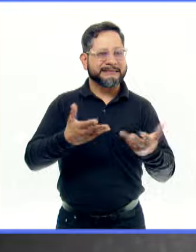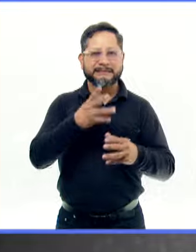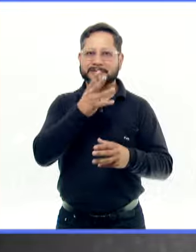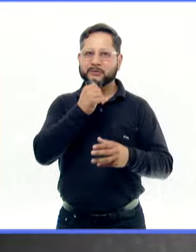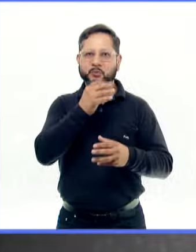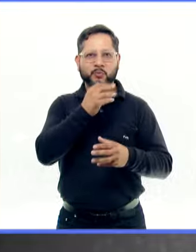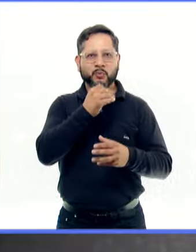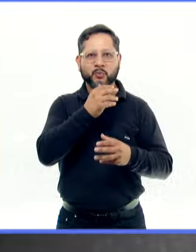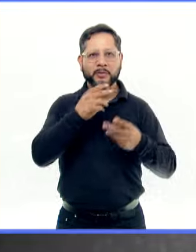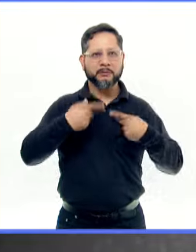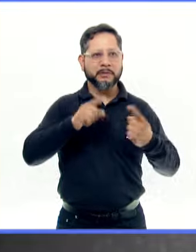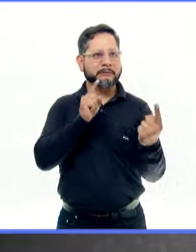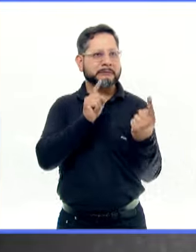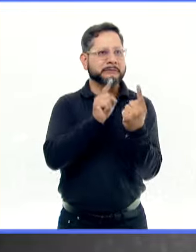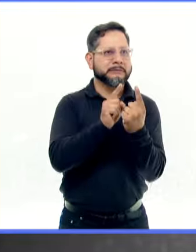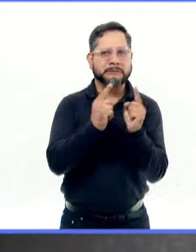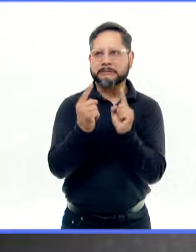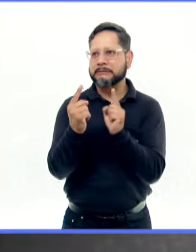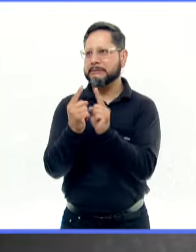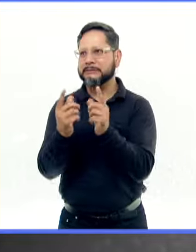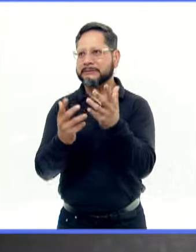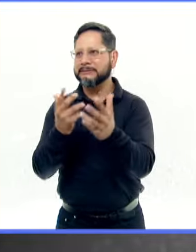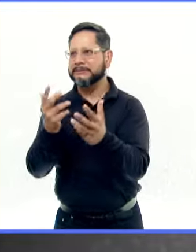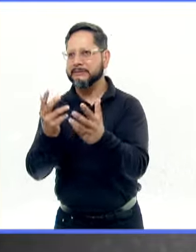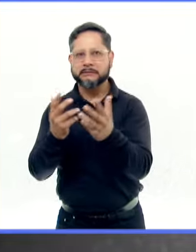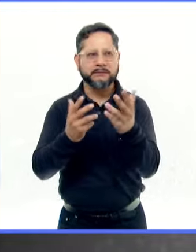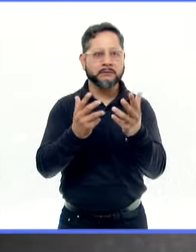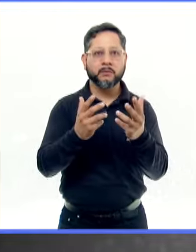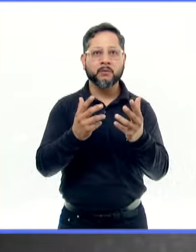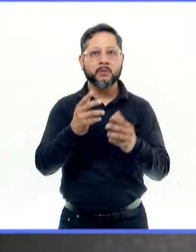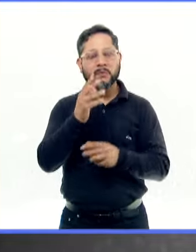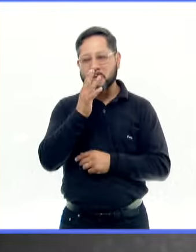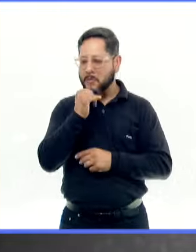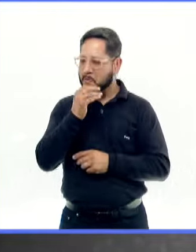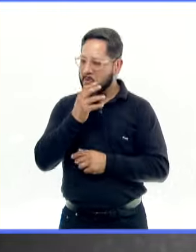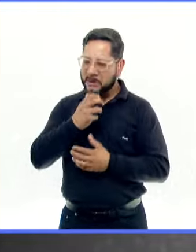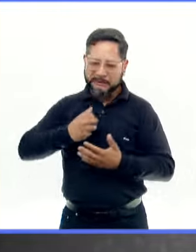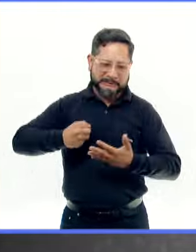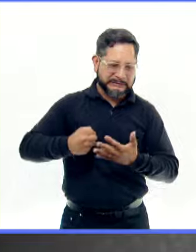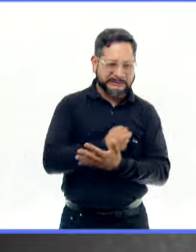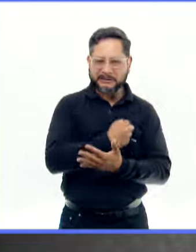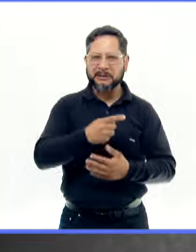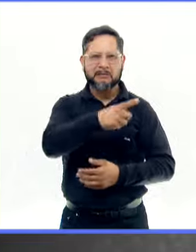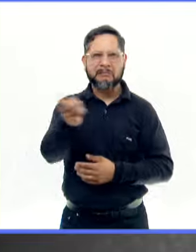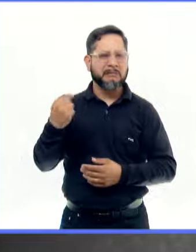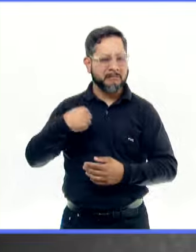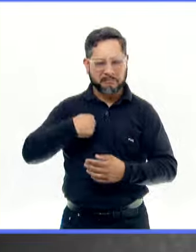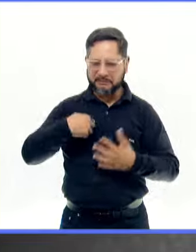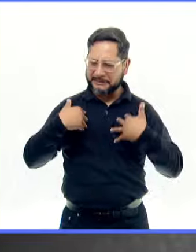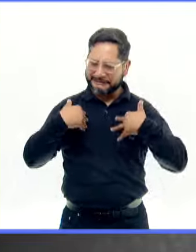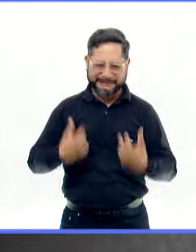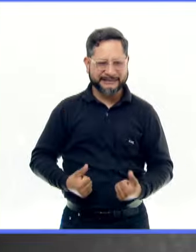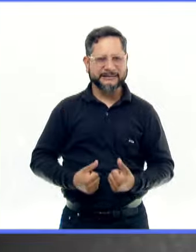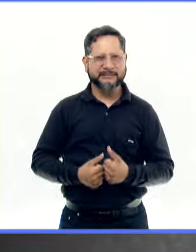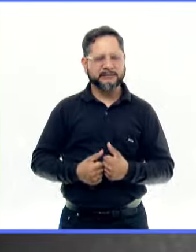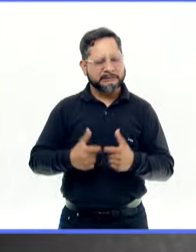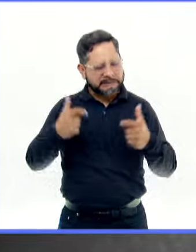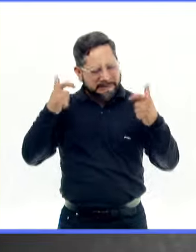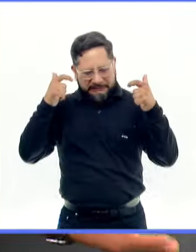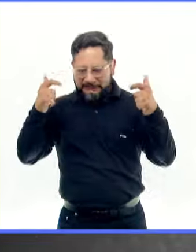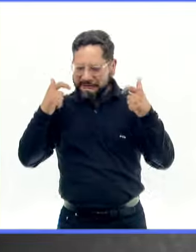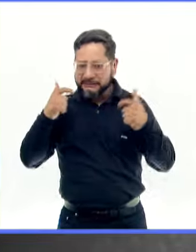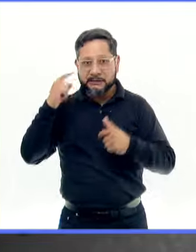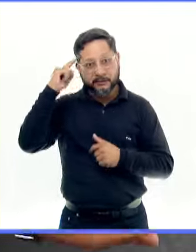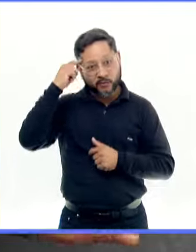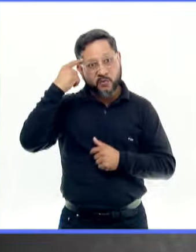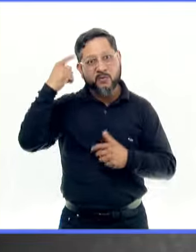personas, hay personas que, pues, les frustra que no son como comprendidos o que no son como entendidos y